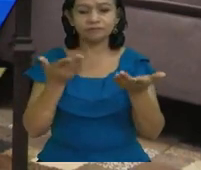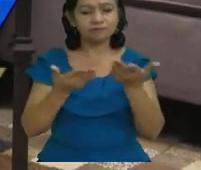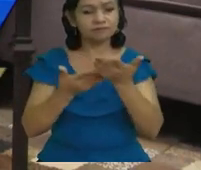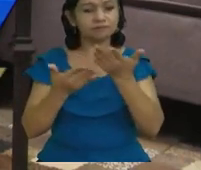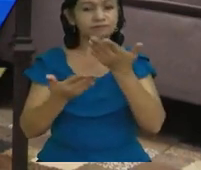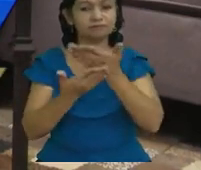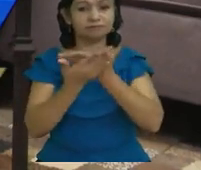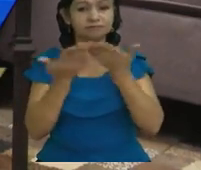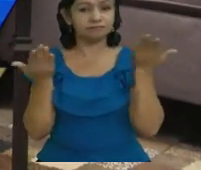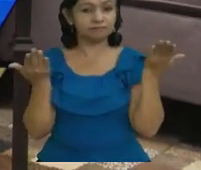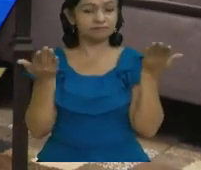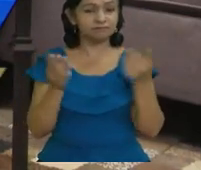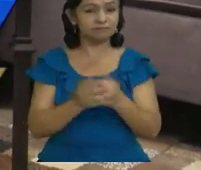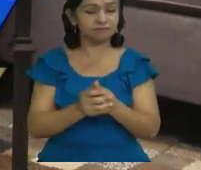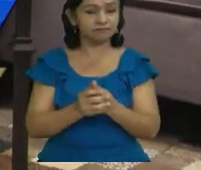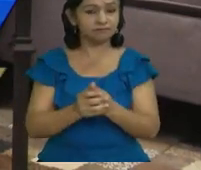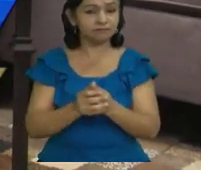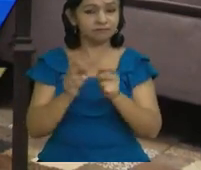lo general,